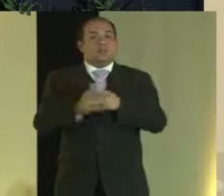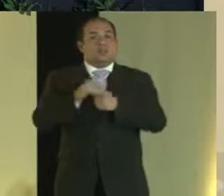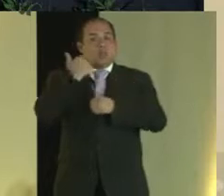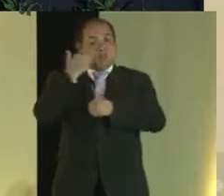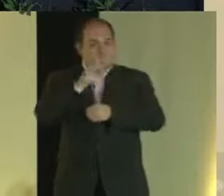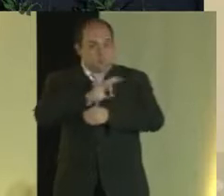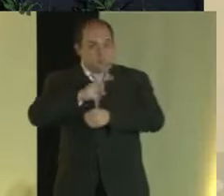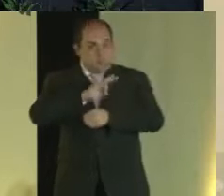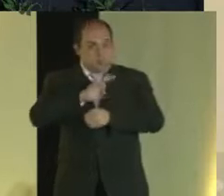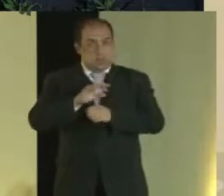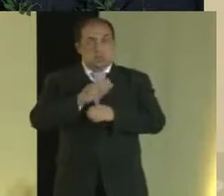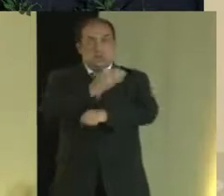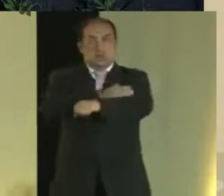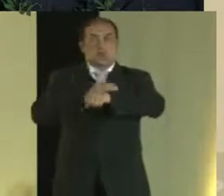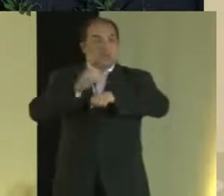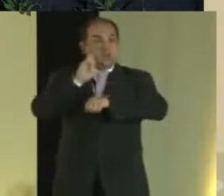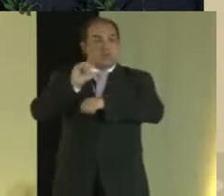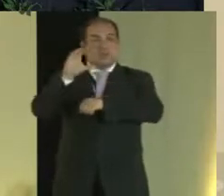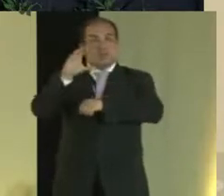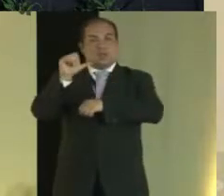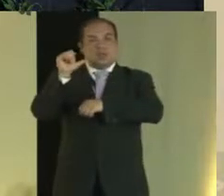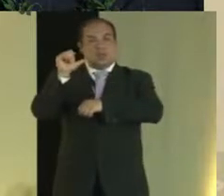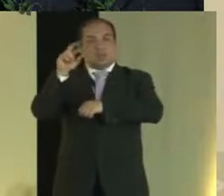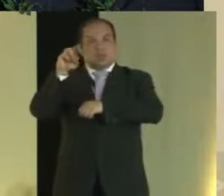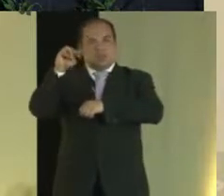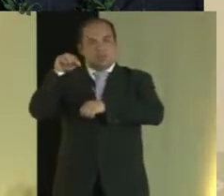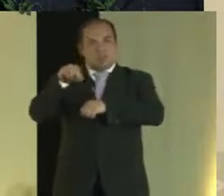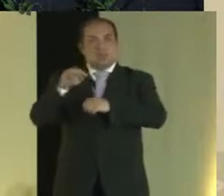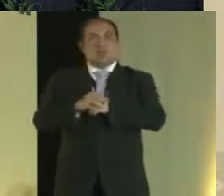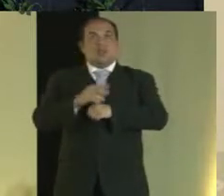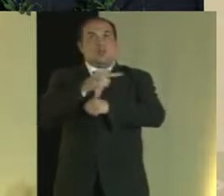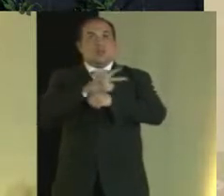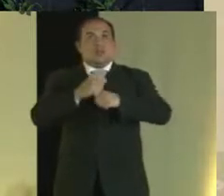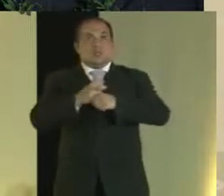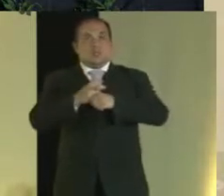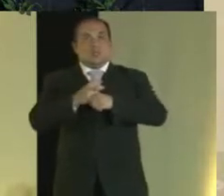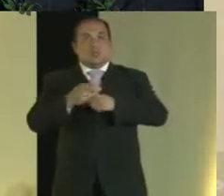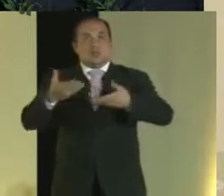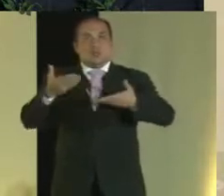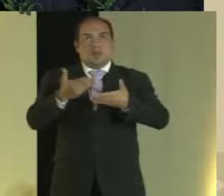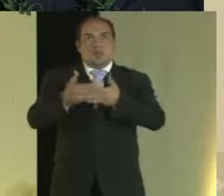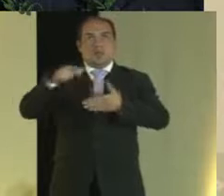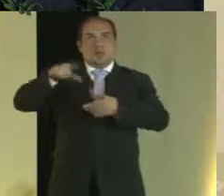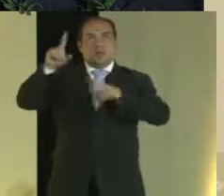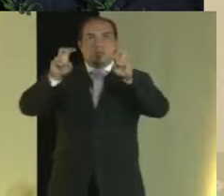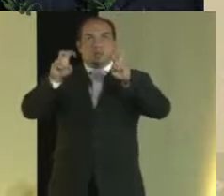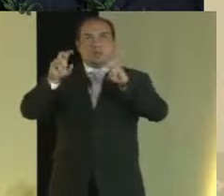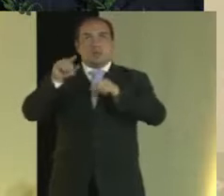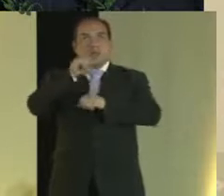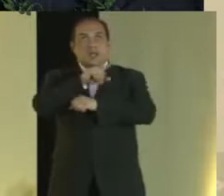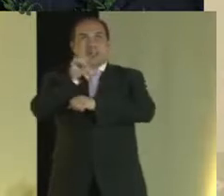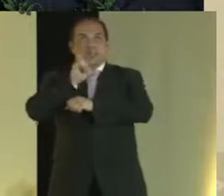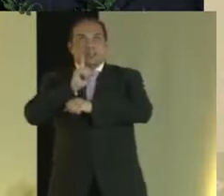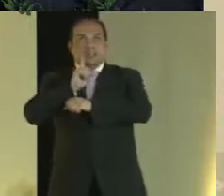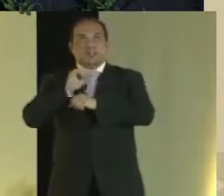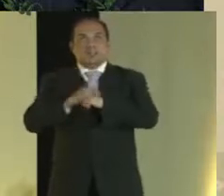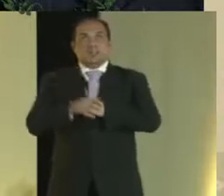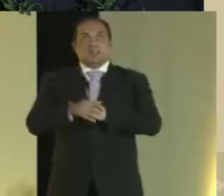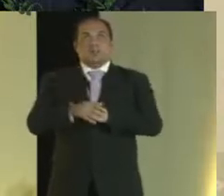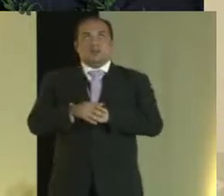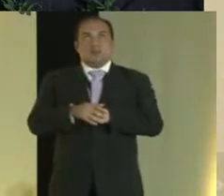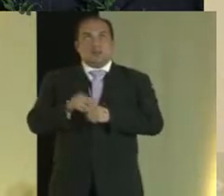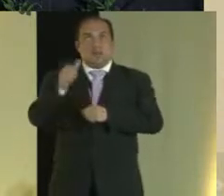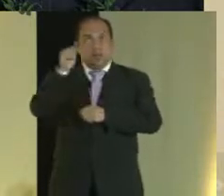quiero felicitar a la compañera Carmen Ponce, invitada para estar presente en este tema, porque ella ha